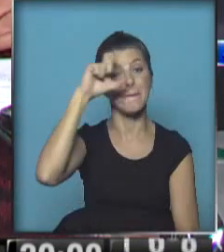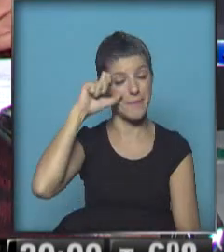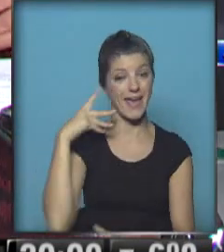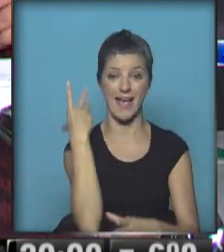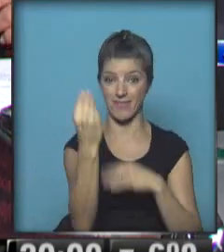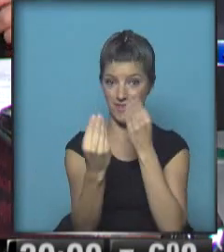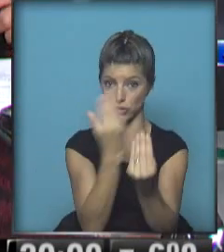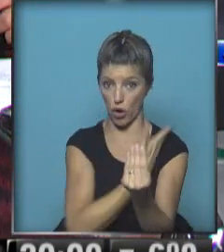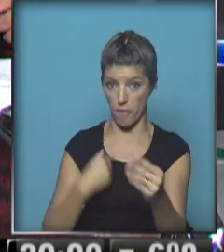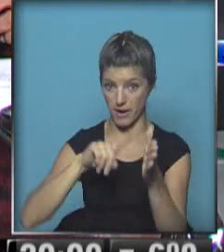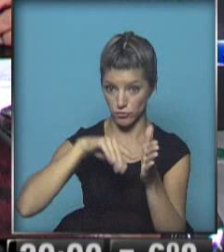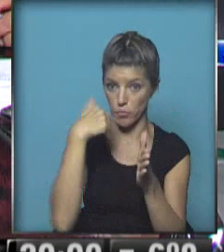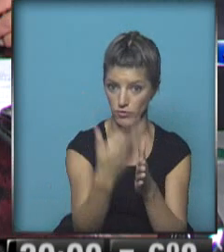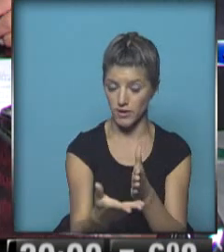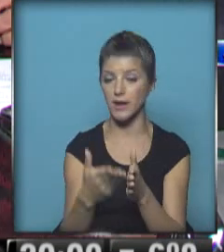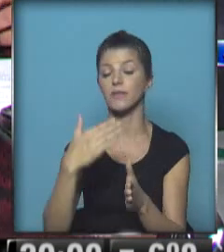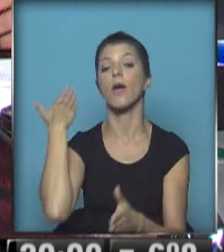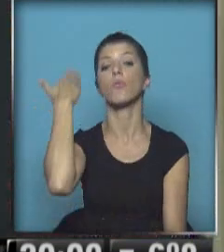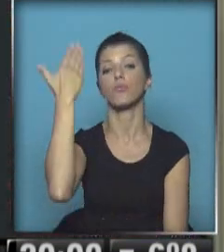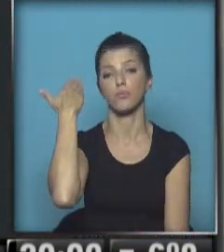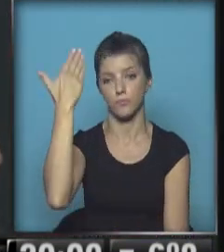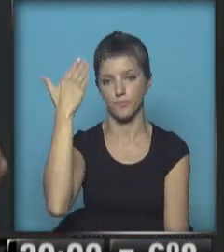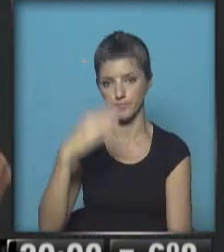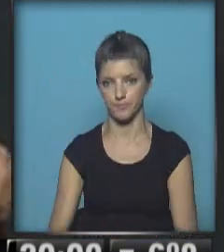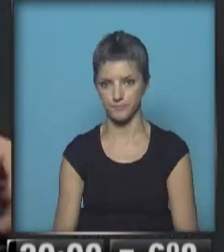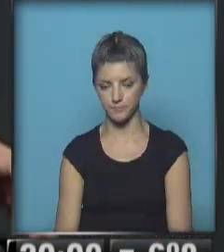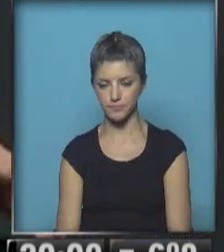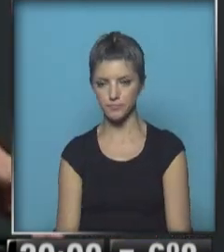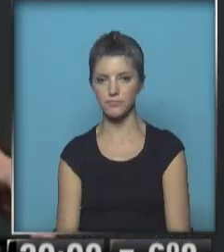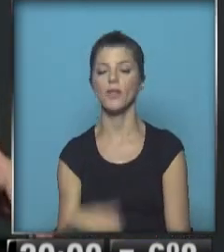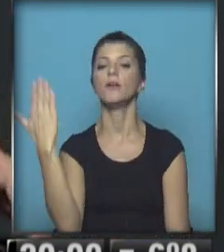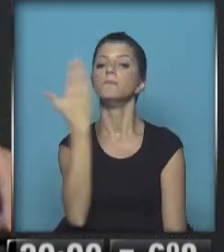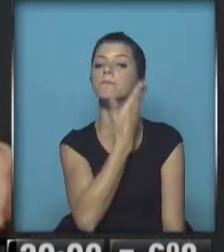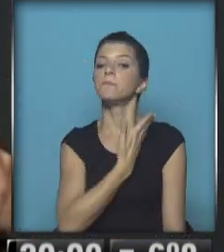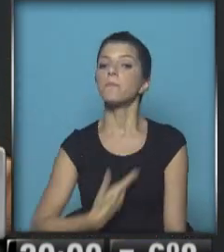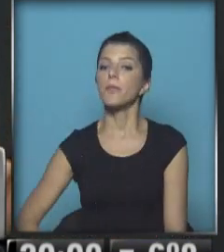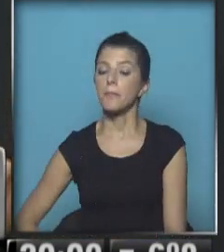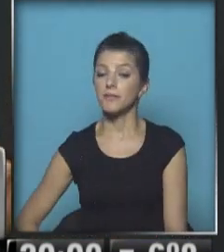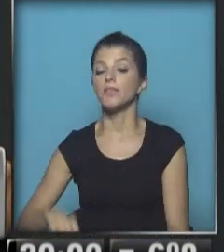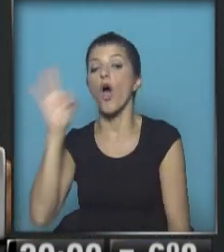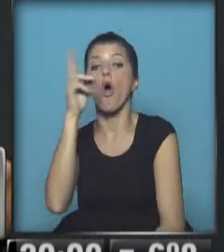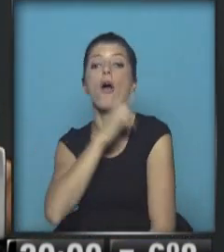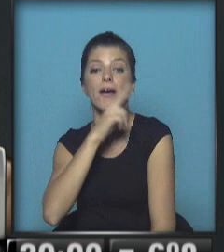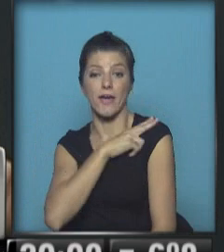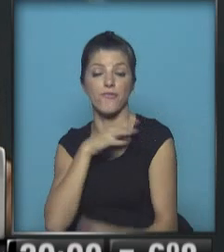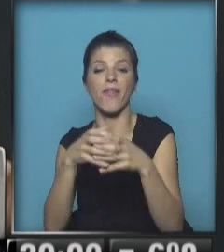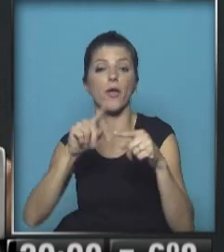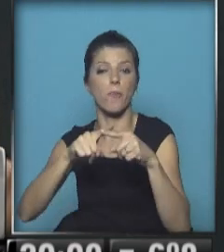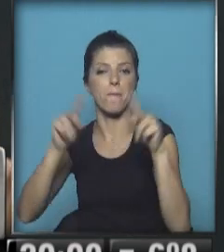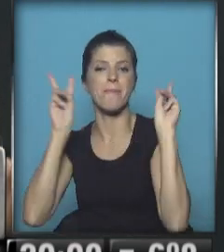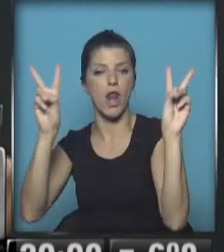de ese Distrito decía lo siguiente la presidenta o la jefa del movimiento nacional peronista ha tomado la decisión de